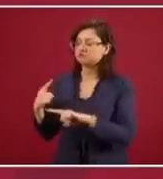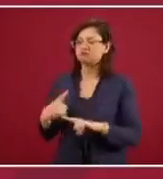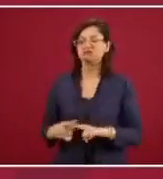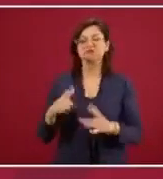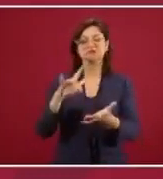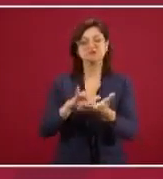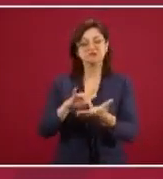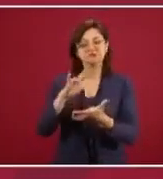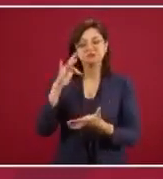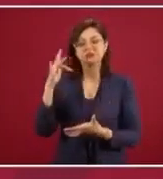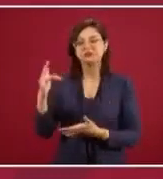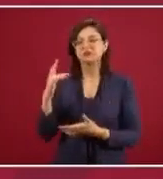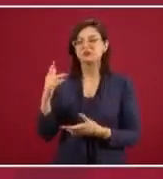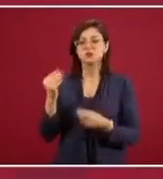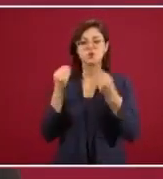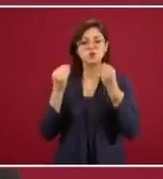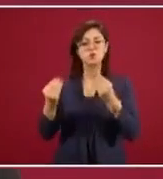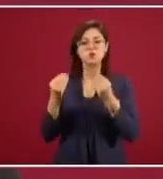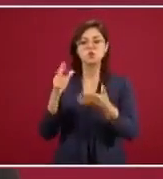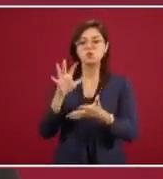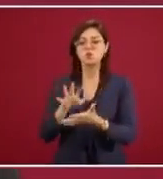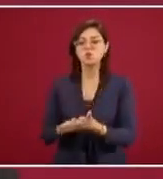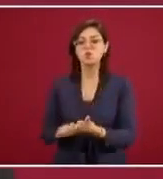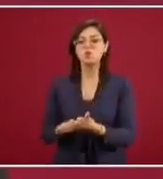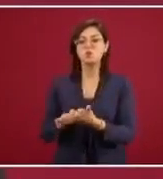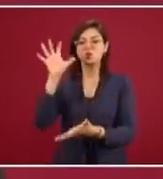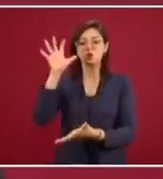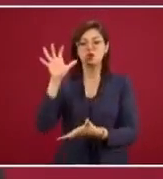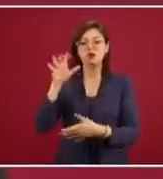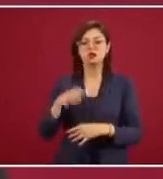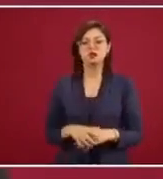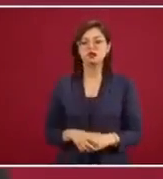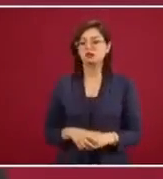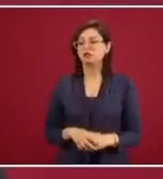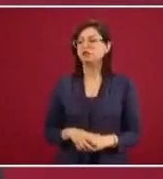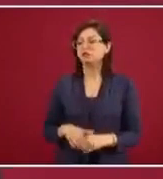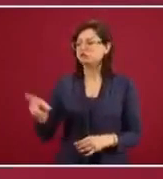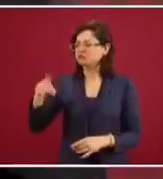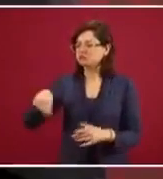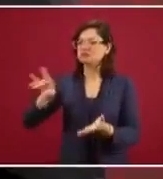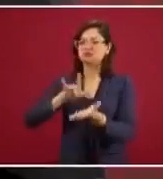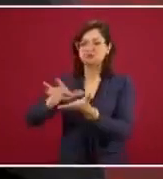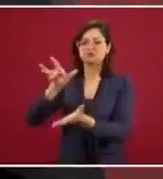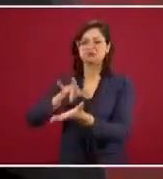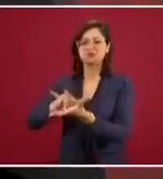Muchos, la mayoría. Conozco de un solo caso